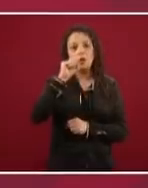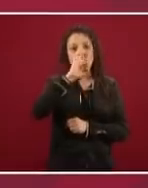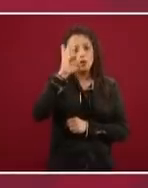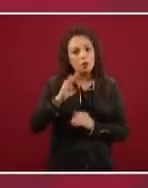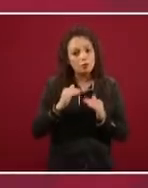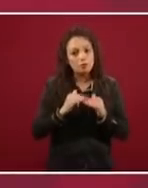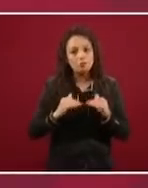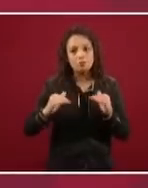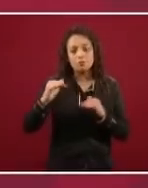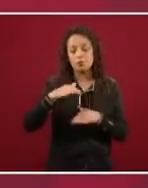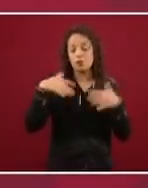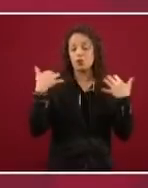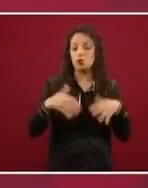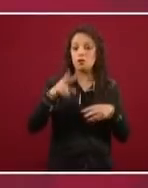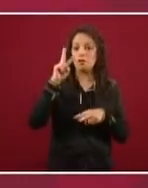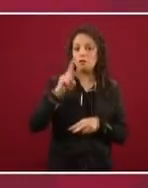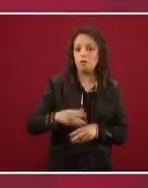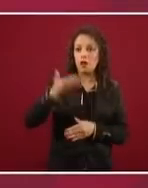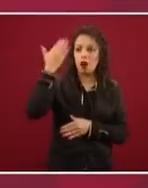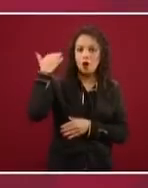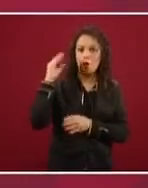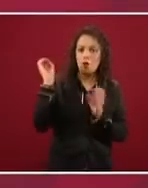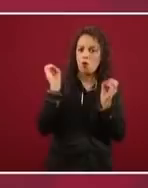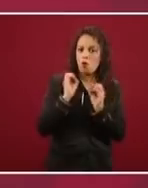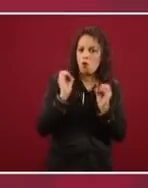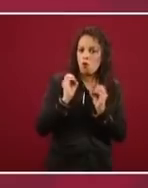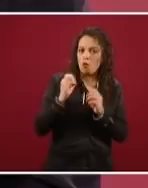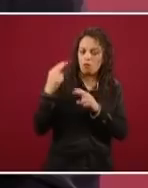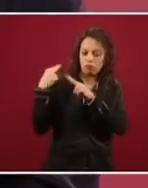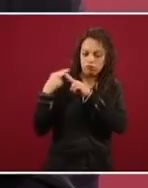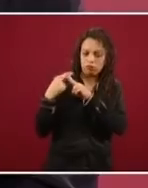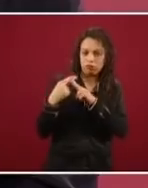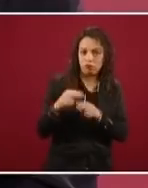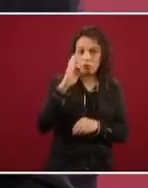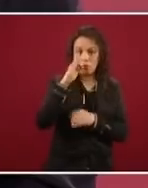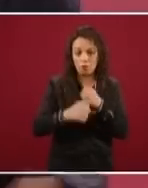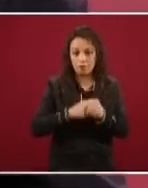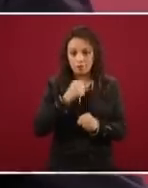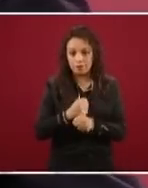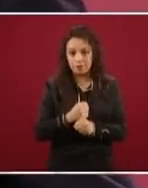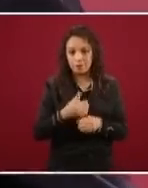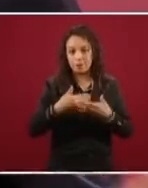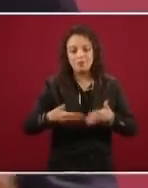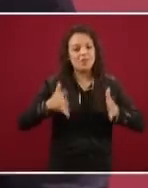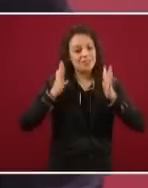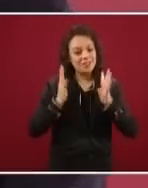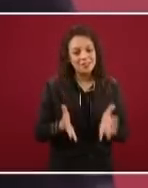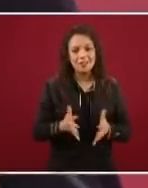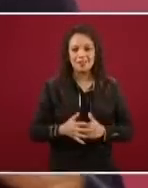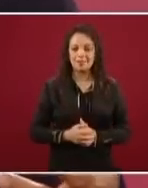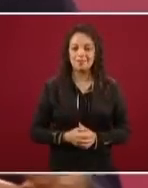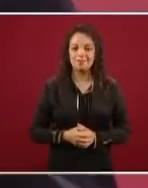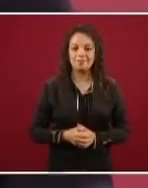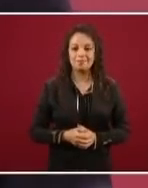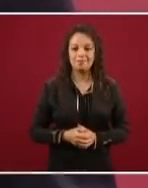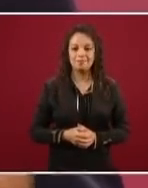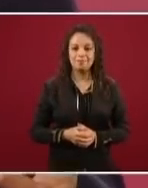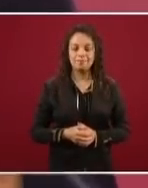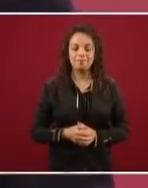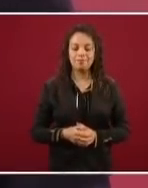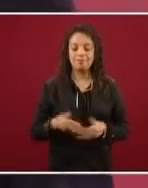histórico no se había visto en 40 años y estamos